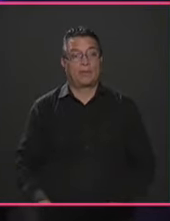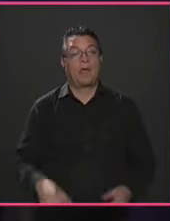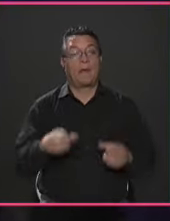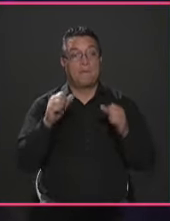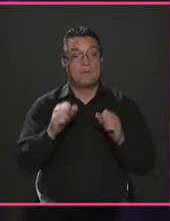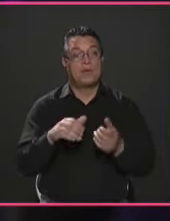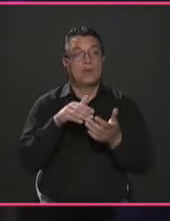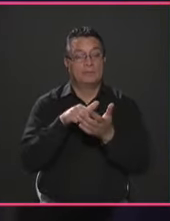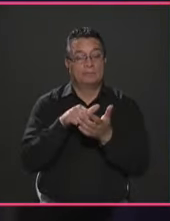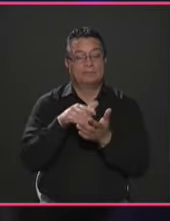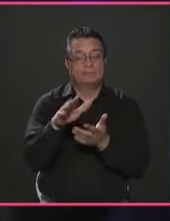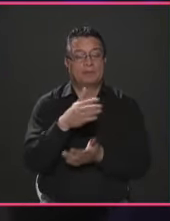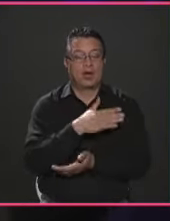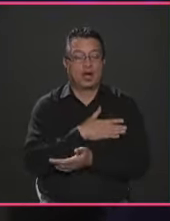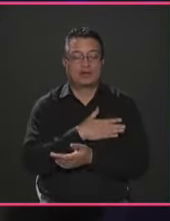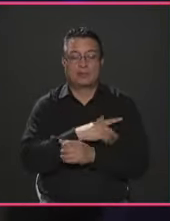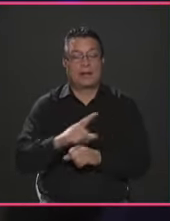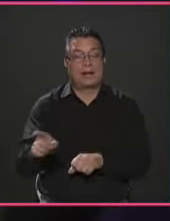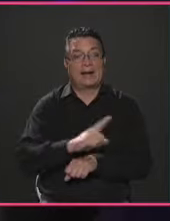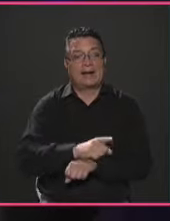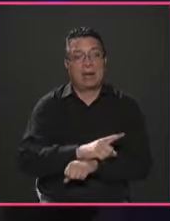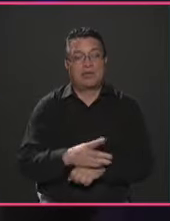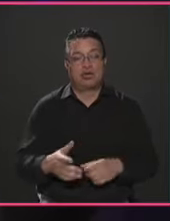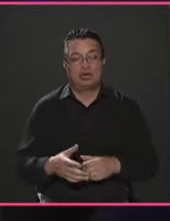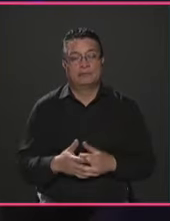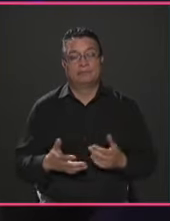y podía rechazar el corazón más